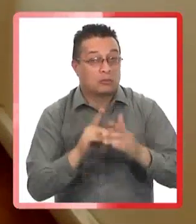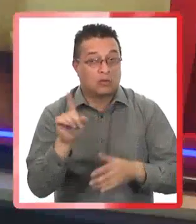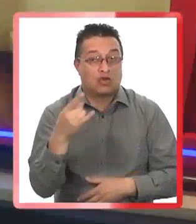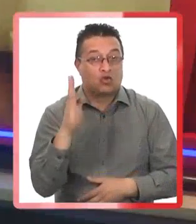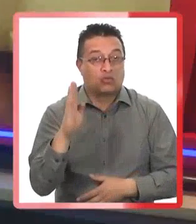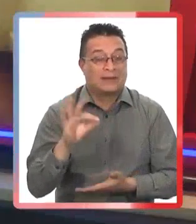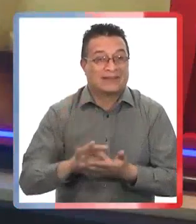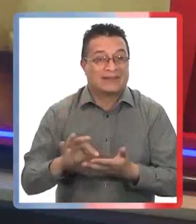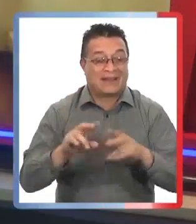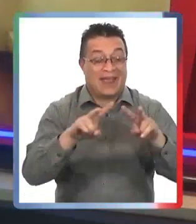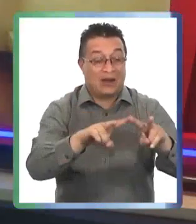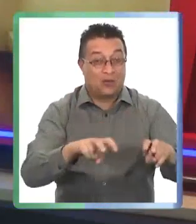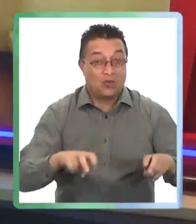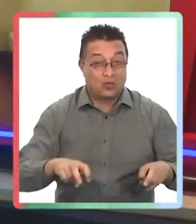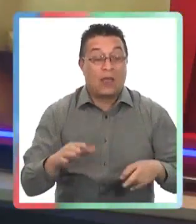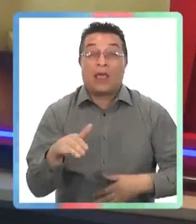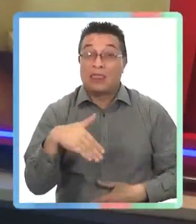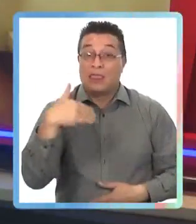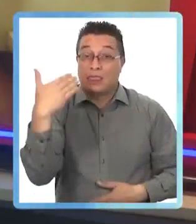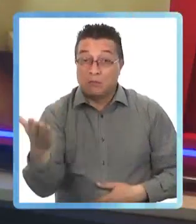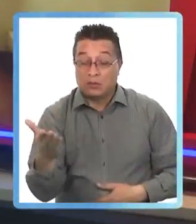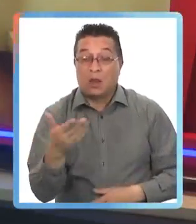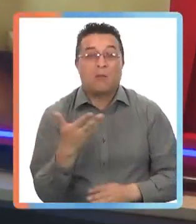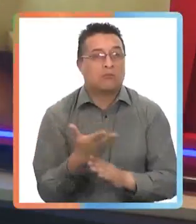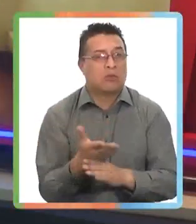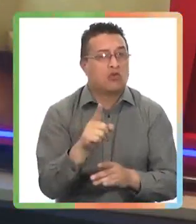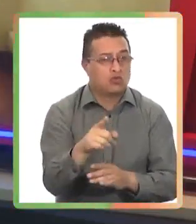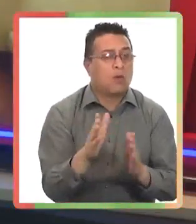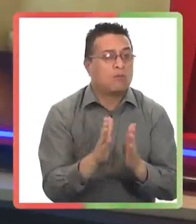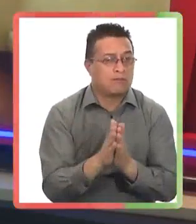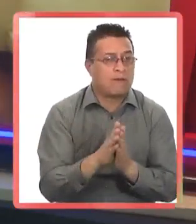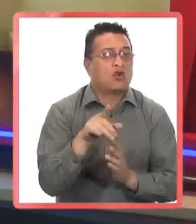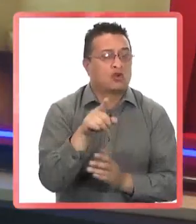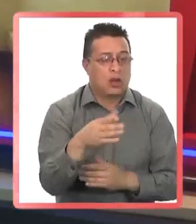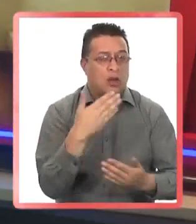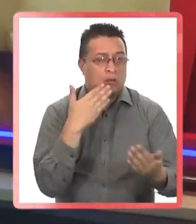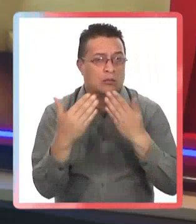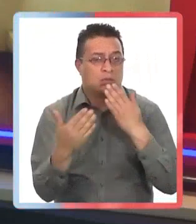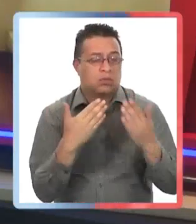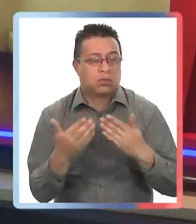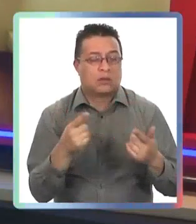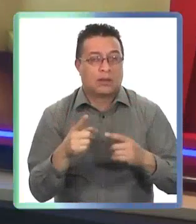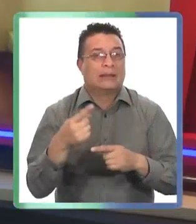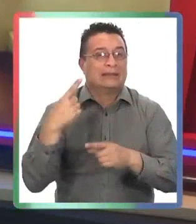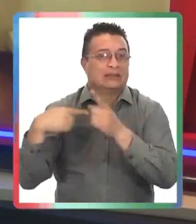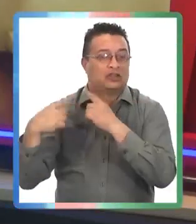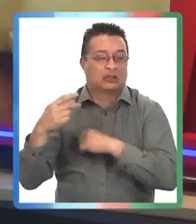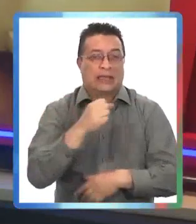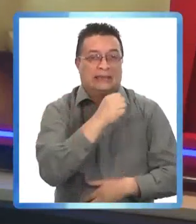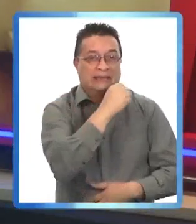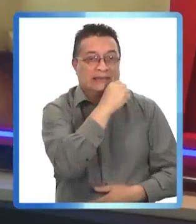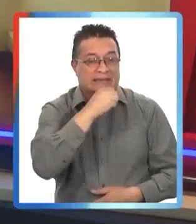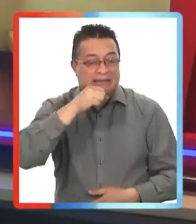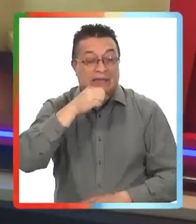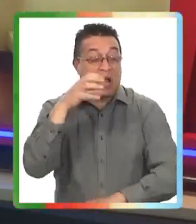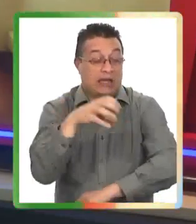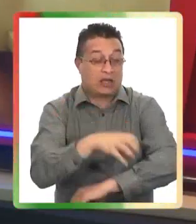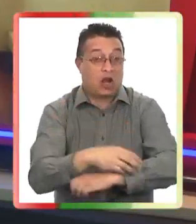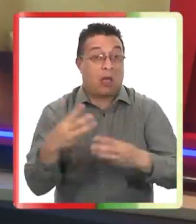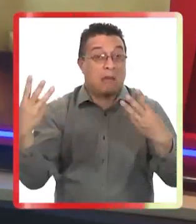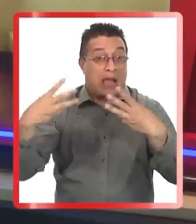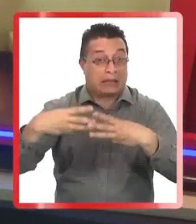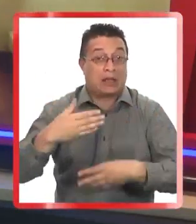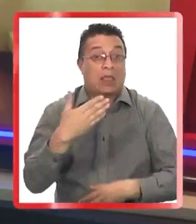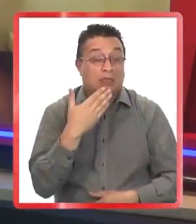importante. Vamos a hacer la pausa junto a la subsecretaria de Agricultura, Ignacia Fernández. Al regreso, le pido por favor, subsecretaria, que hablemos de